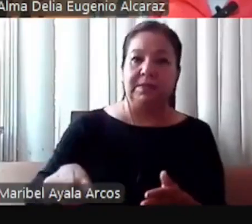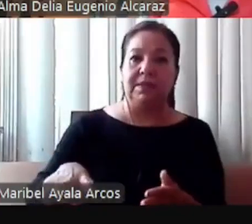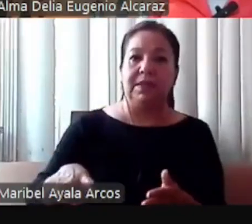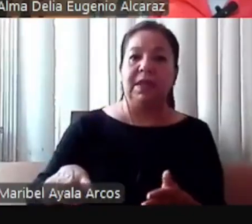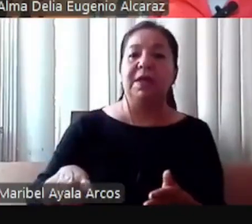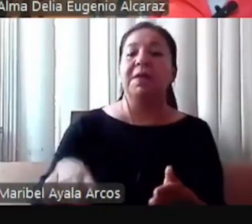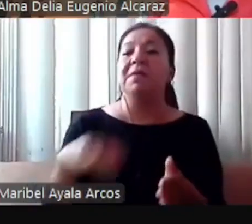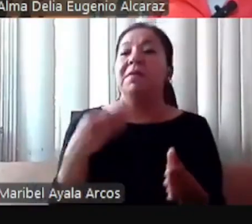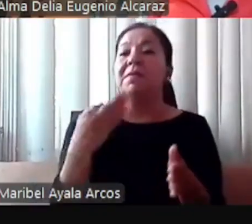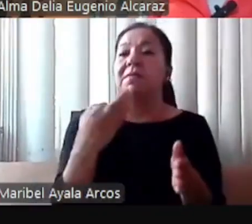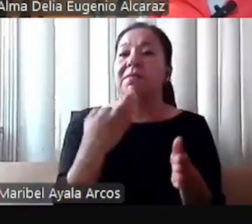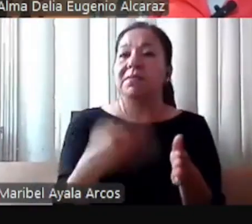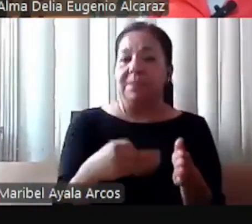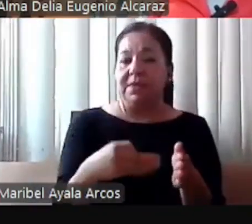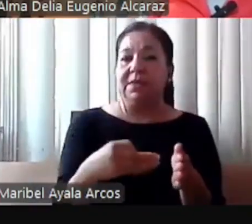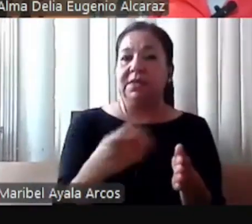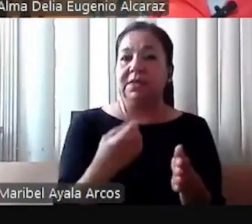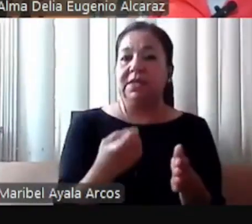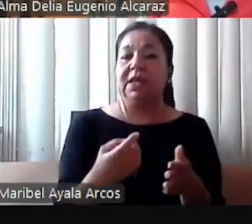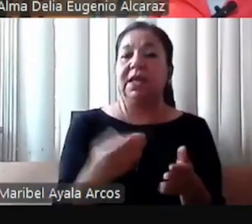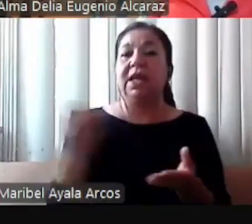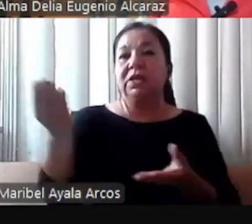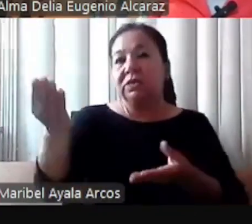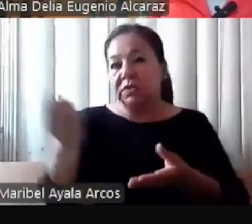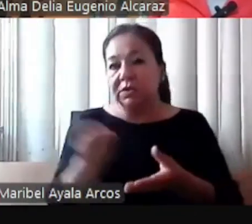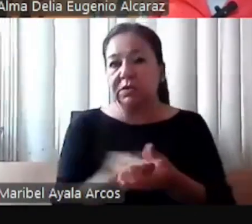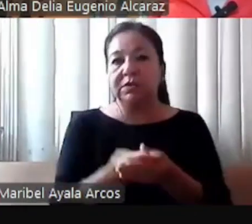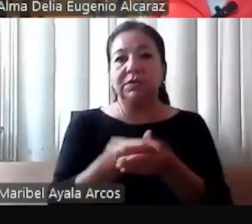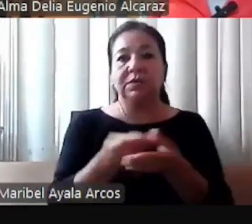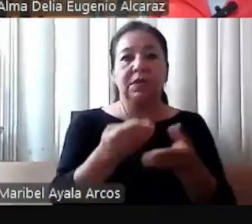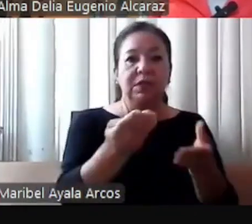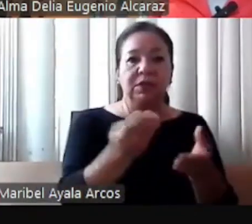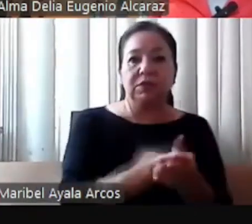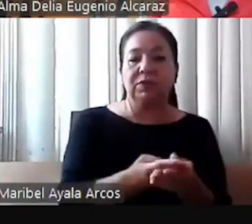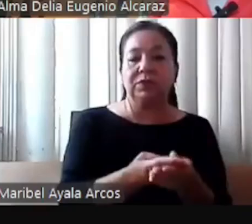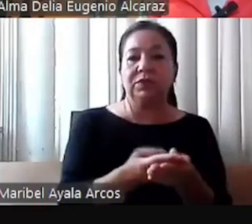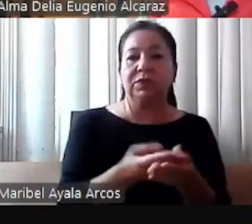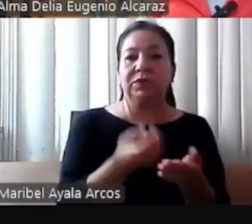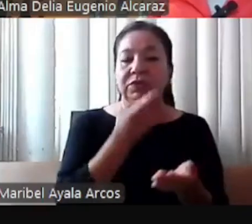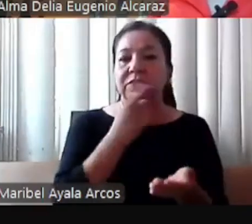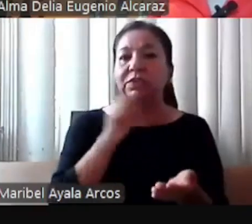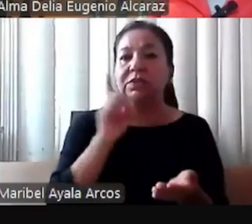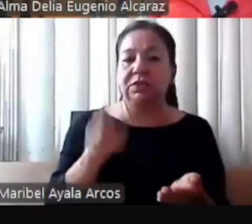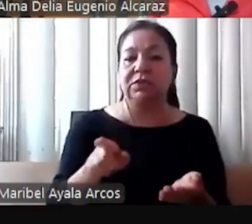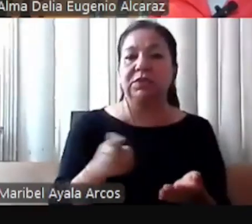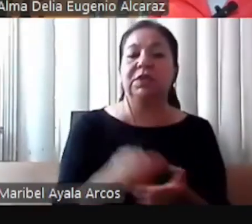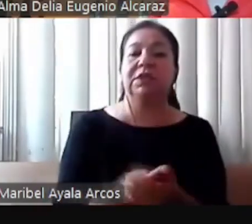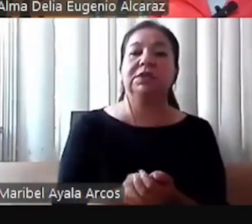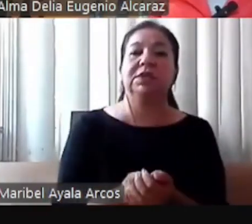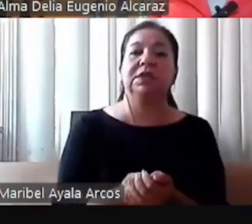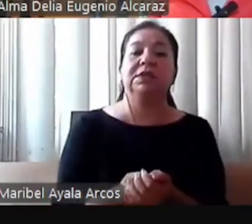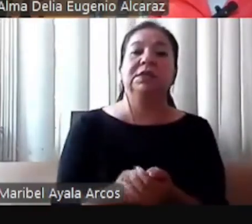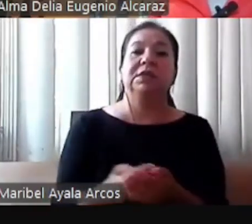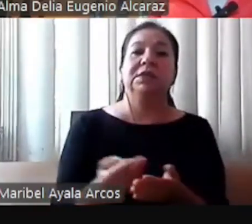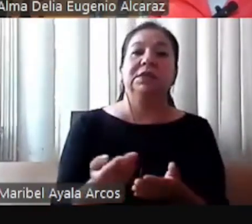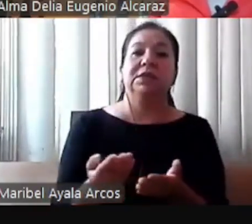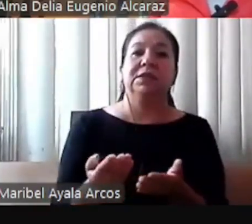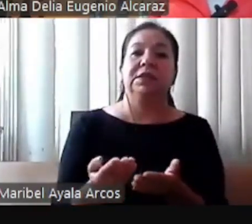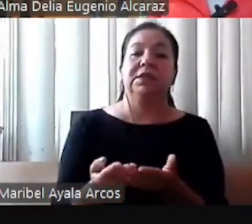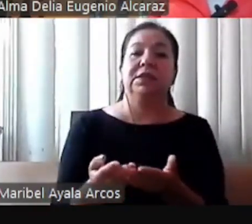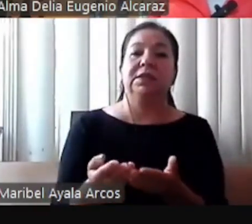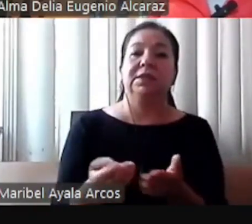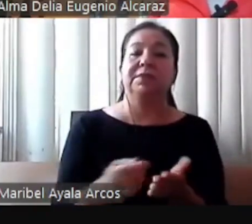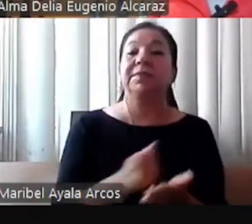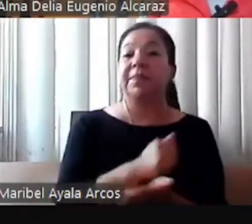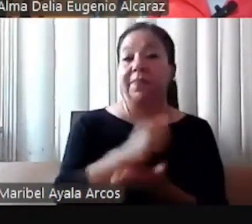falta denunciada, se plantea atender al principio de presunción de inocencia que rige este procedimiento especial sancionador y decretar